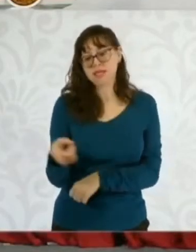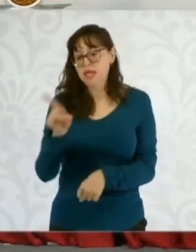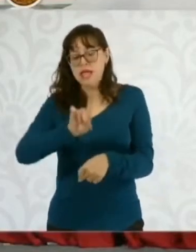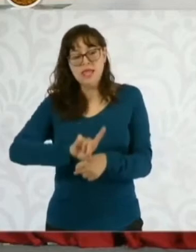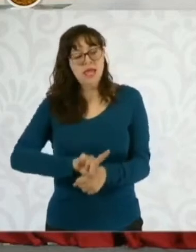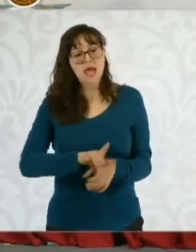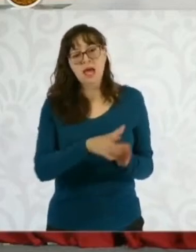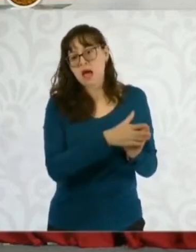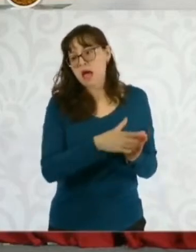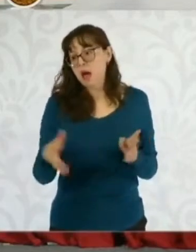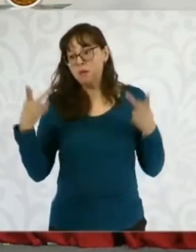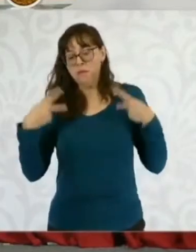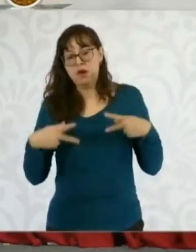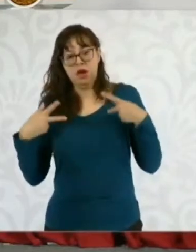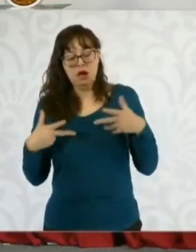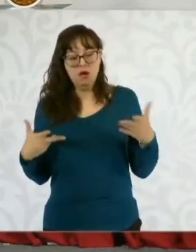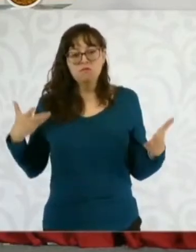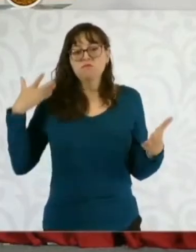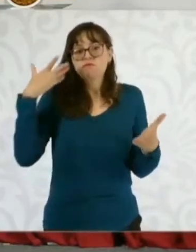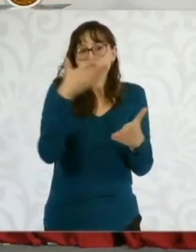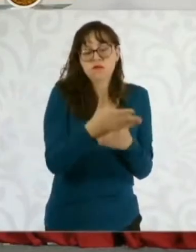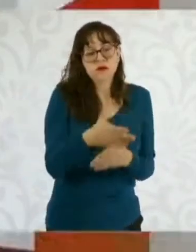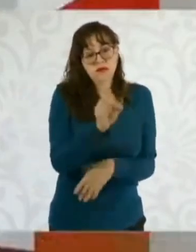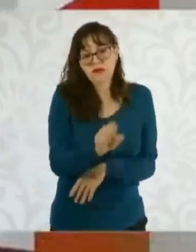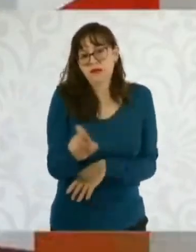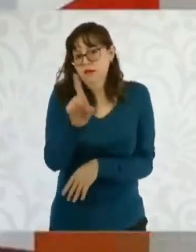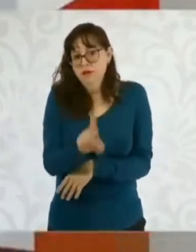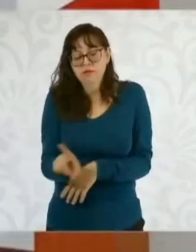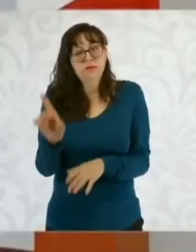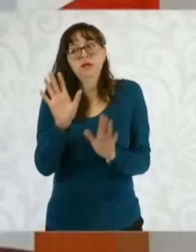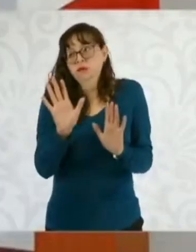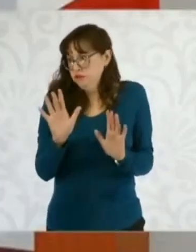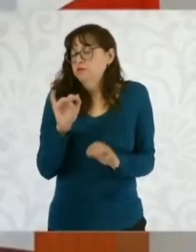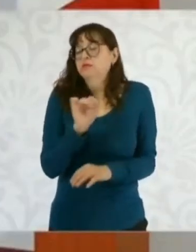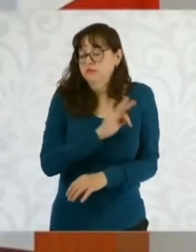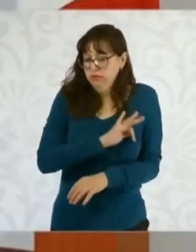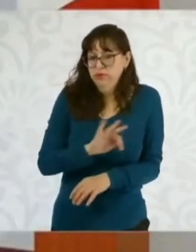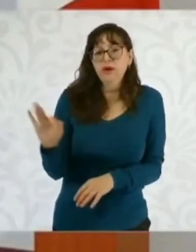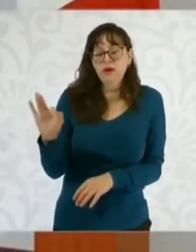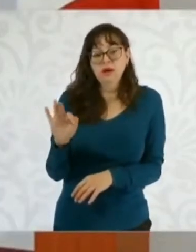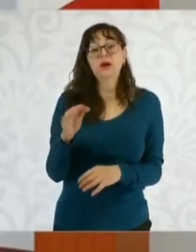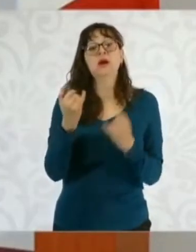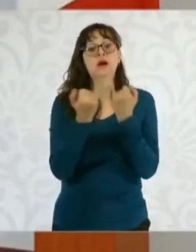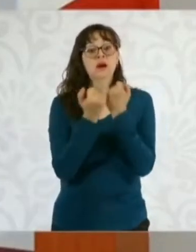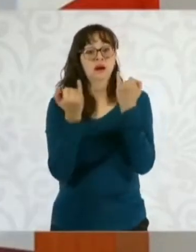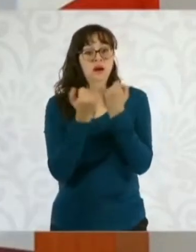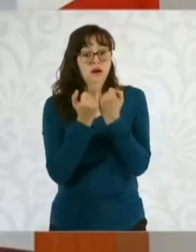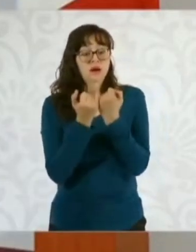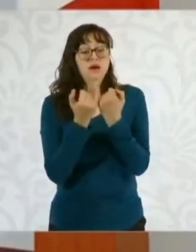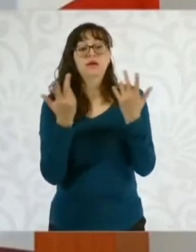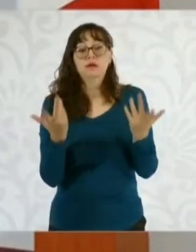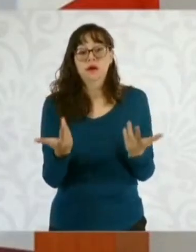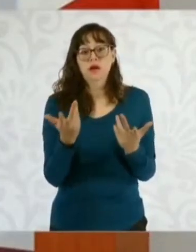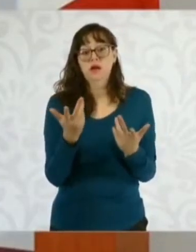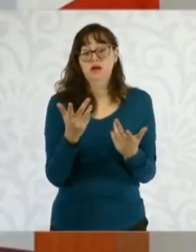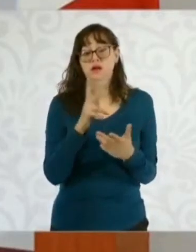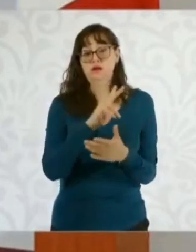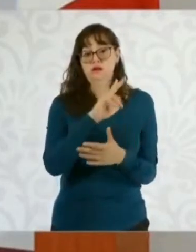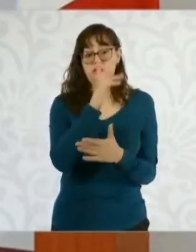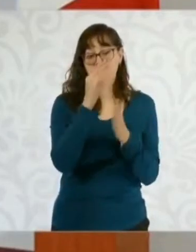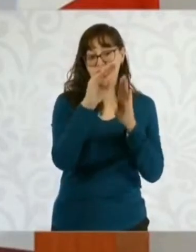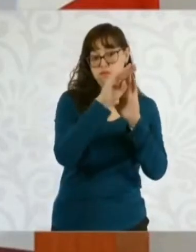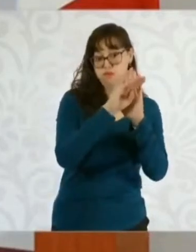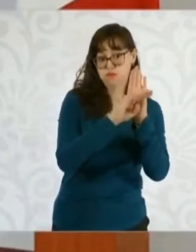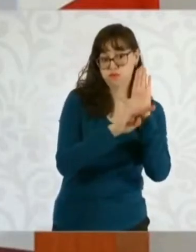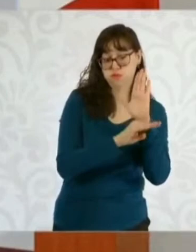la semana para que las personas puedan acudir inclusive el sábado y domingo a atención. También la homologación y la implementación de los